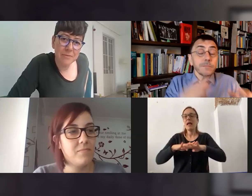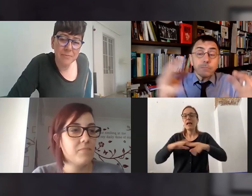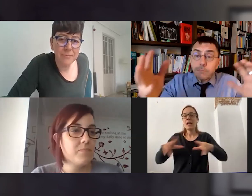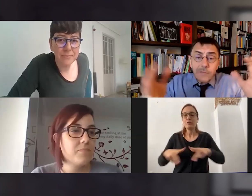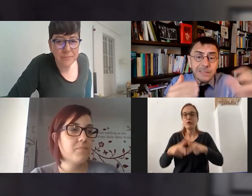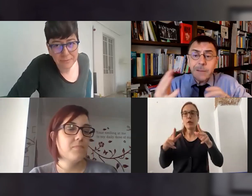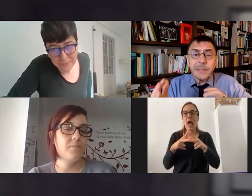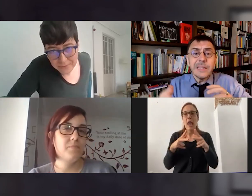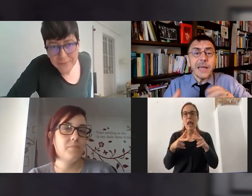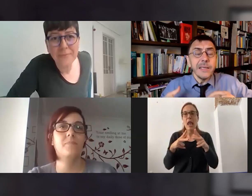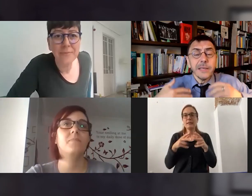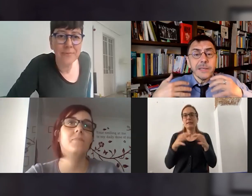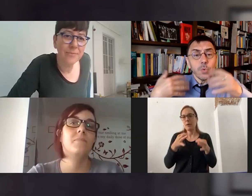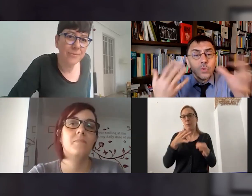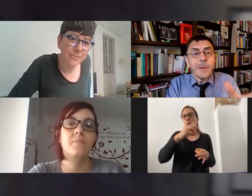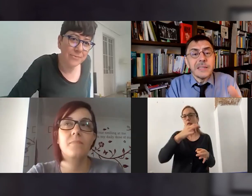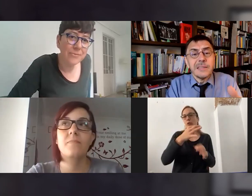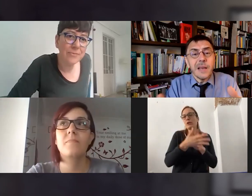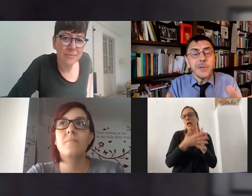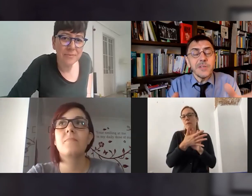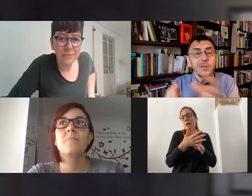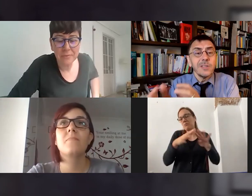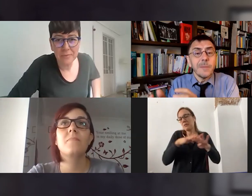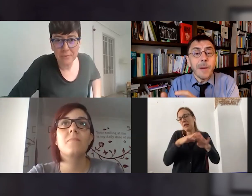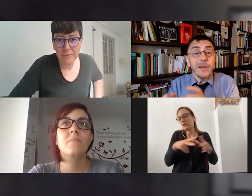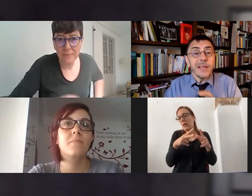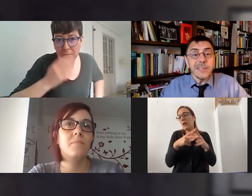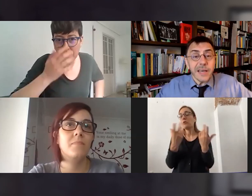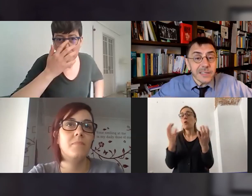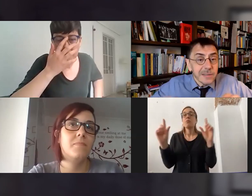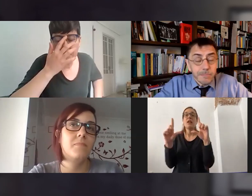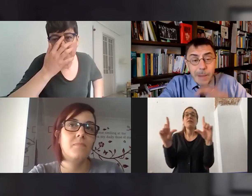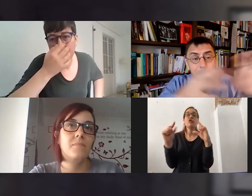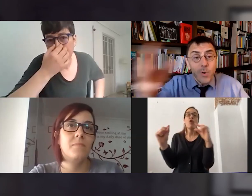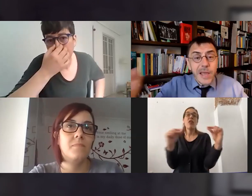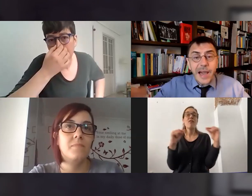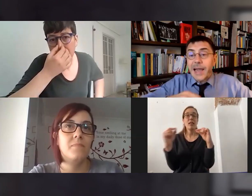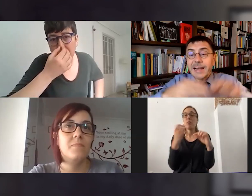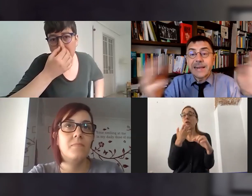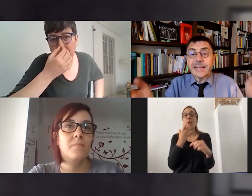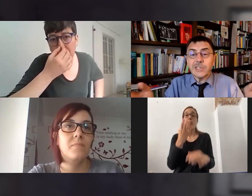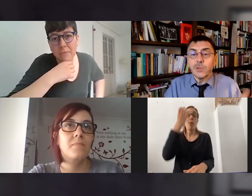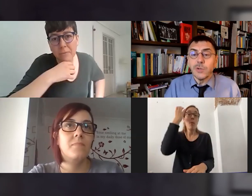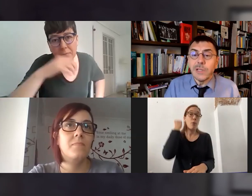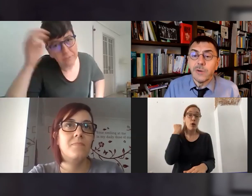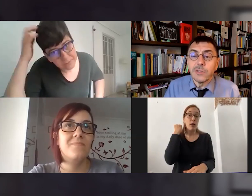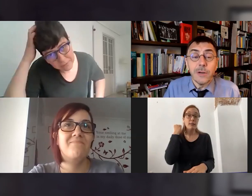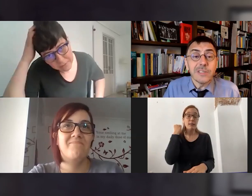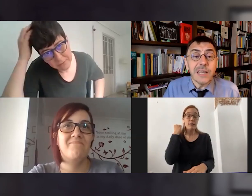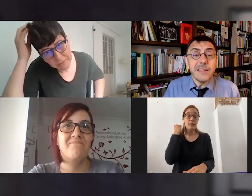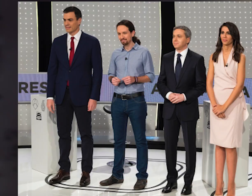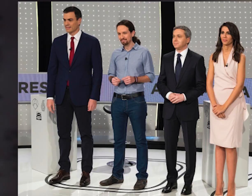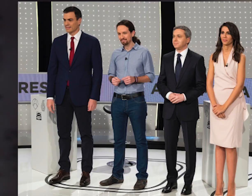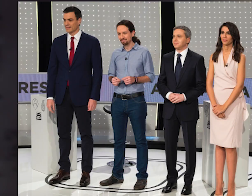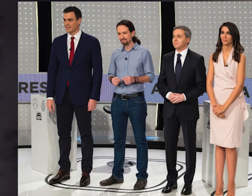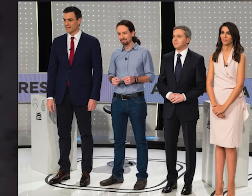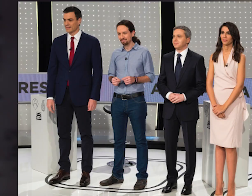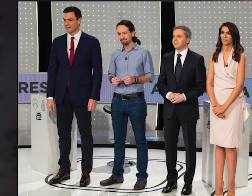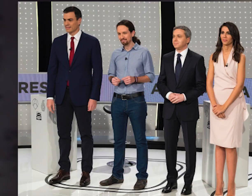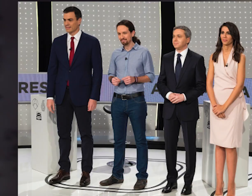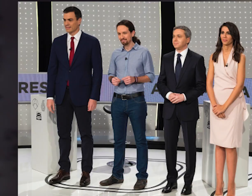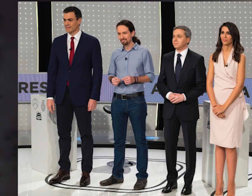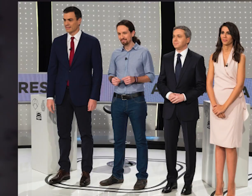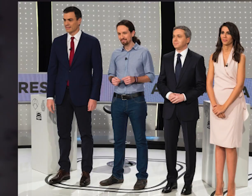positivo. De repente hay un debate en televisión donde Pablo Iglesias vapulea al resto, ¿no?, de los candidatos,